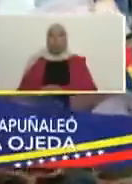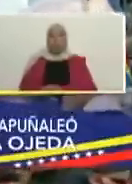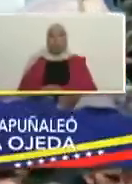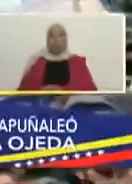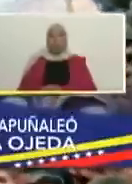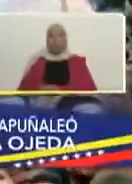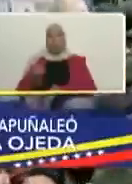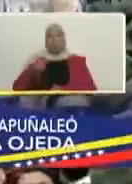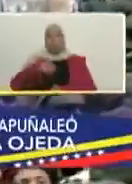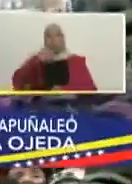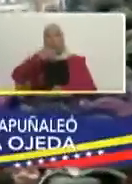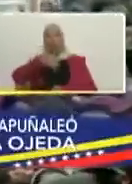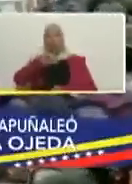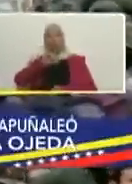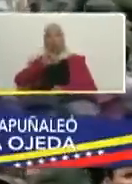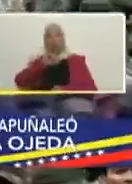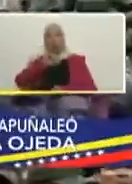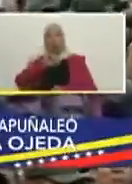Yo estoy aquí